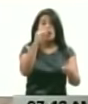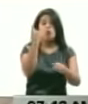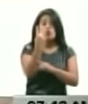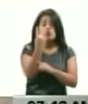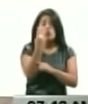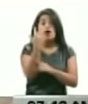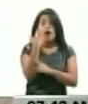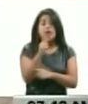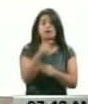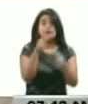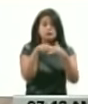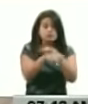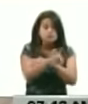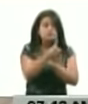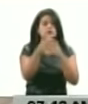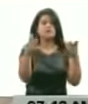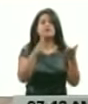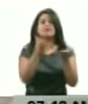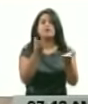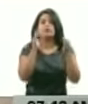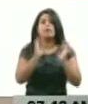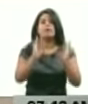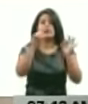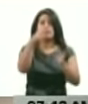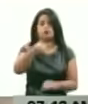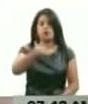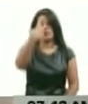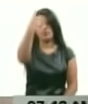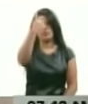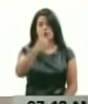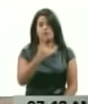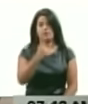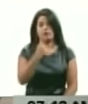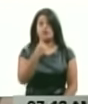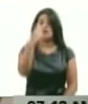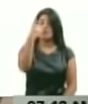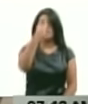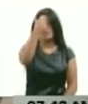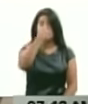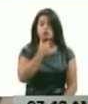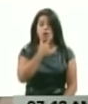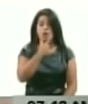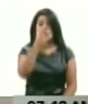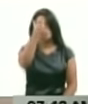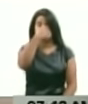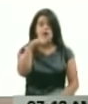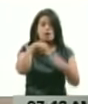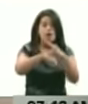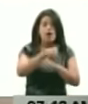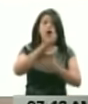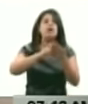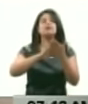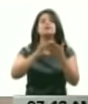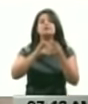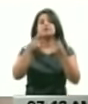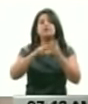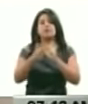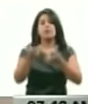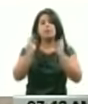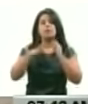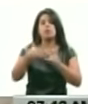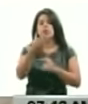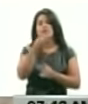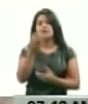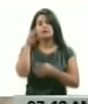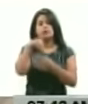supuesto, esto refuerza el carácter incluyente de la Revolución Bolivariana y refuerza ese